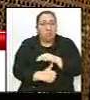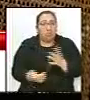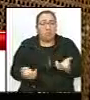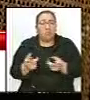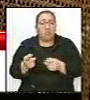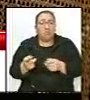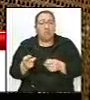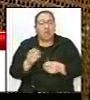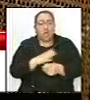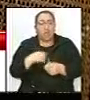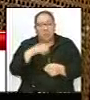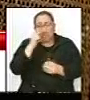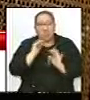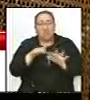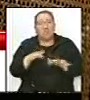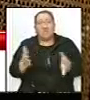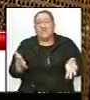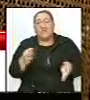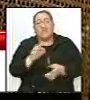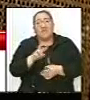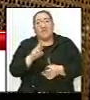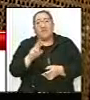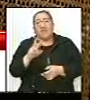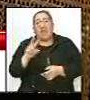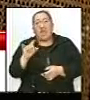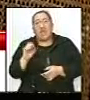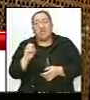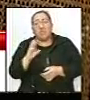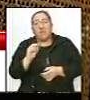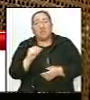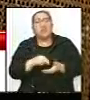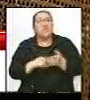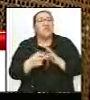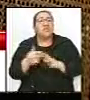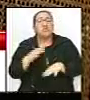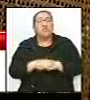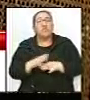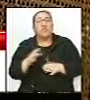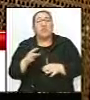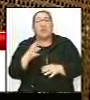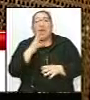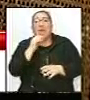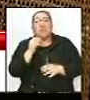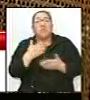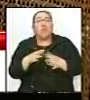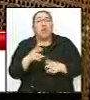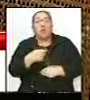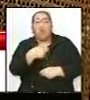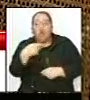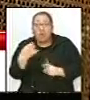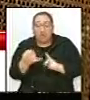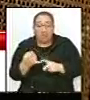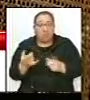Pero hablar del BRAE, presidente, no solamente pues es de hablar de la coca